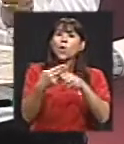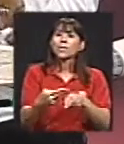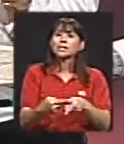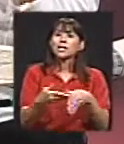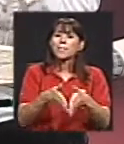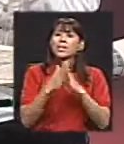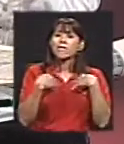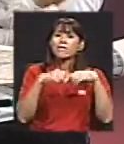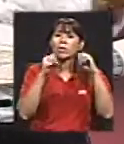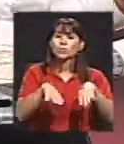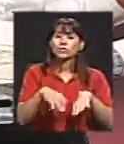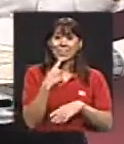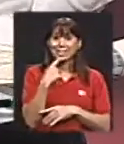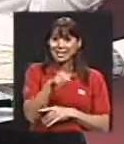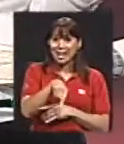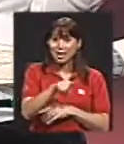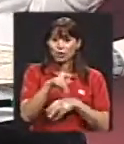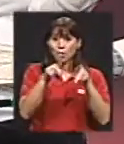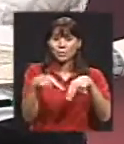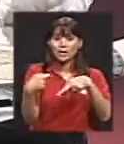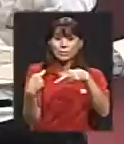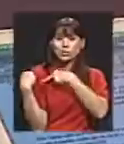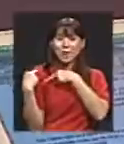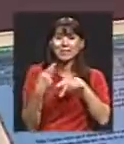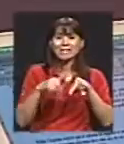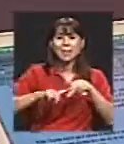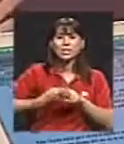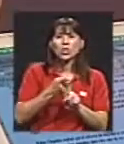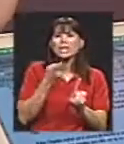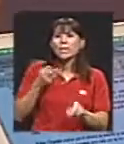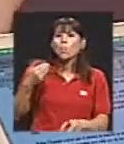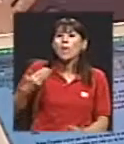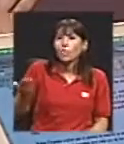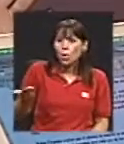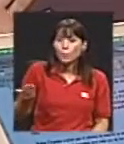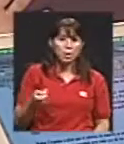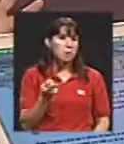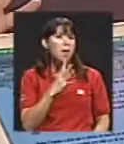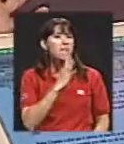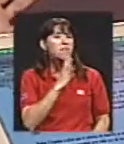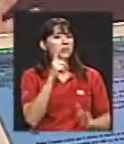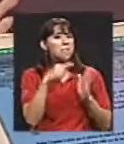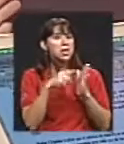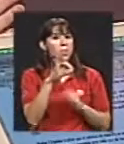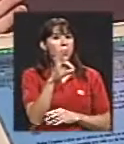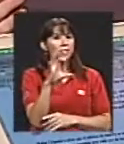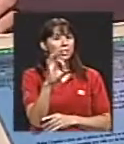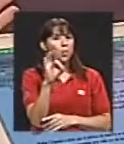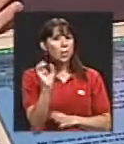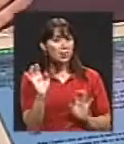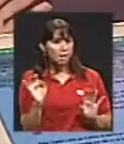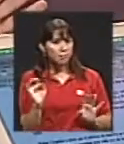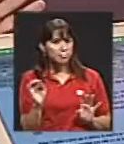una crisis que en su criterio se ha gestado desde cuando desde que no hablemos de hable más del 90 no hablemos del 90 para para